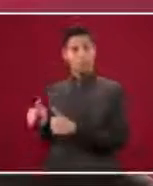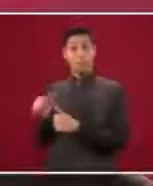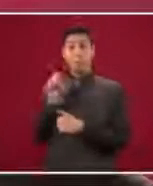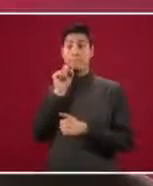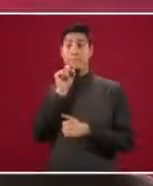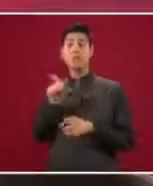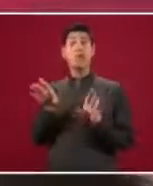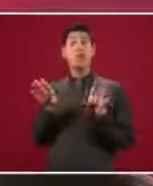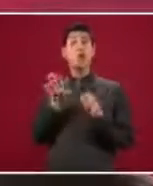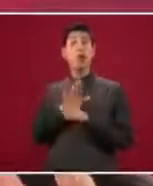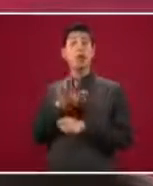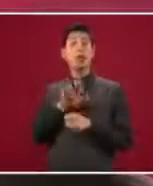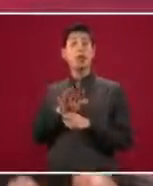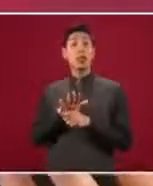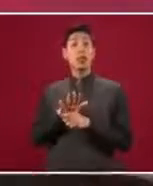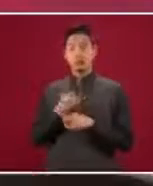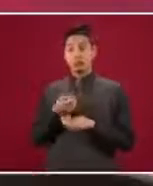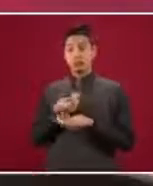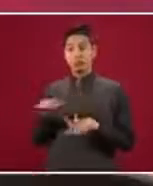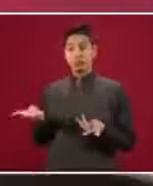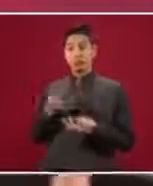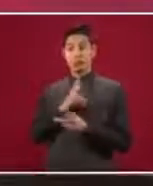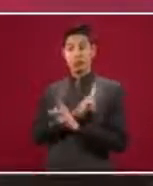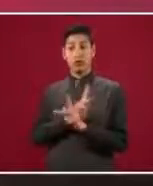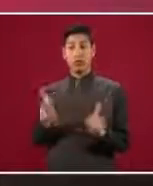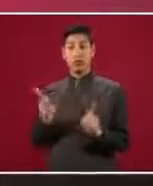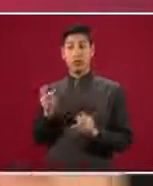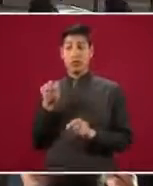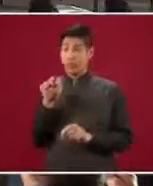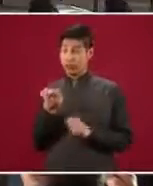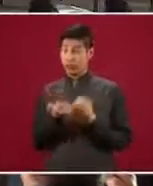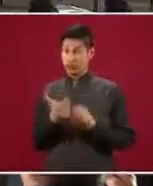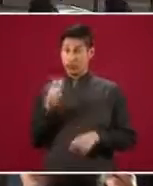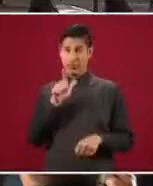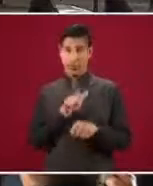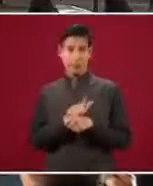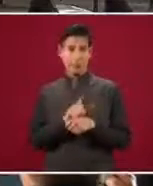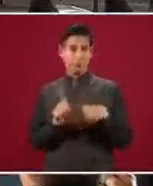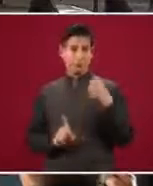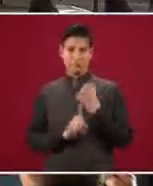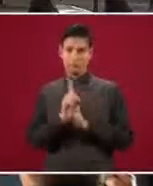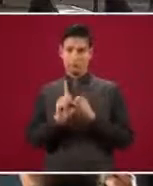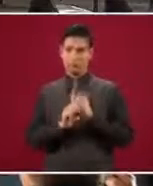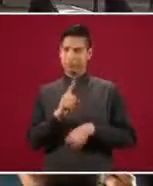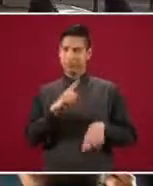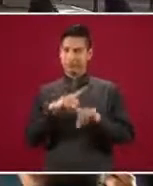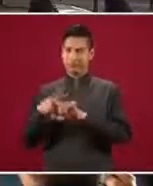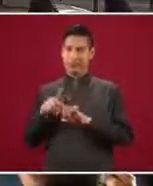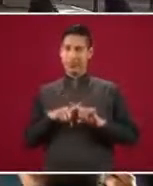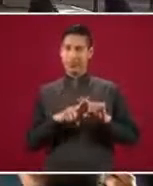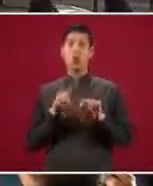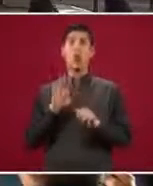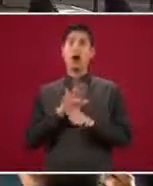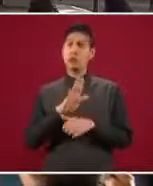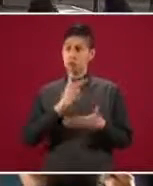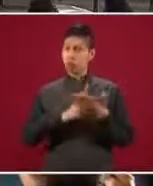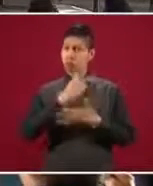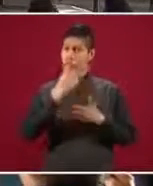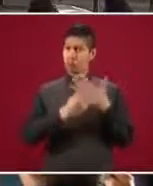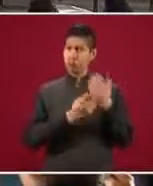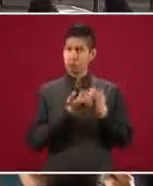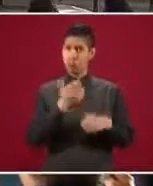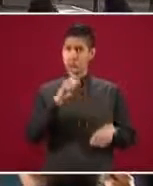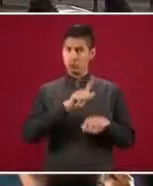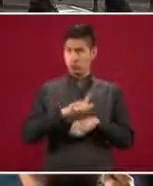la demanda es una atención social. Y están los diversos problemas, programas sociales de gobierno y además